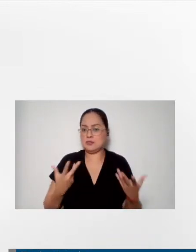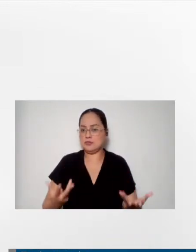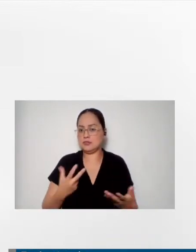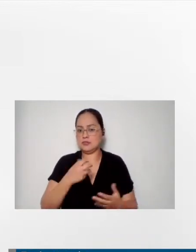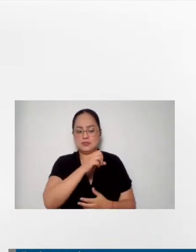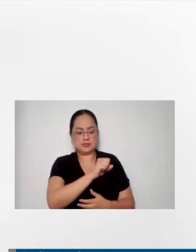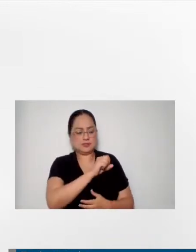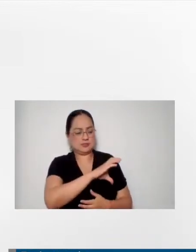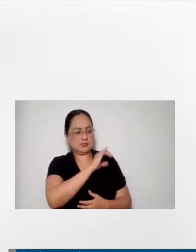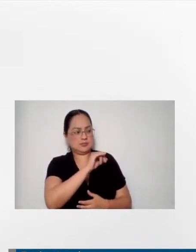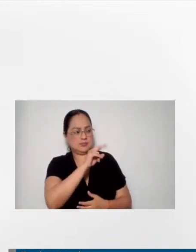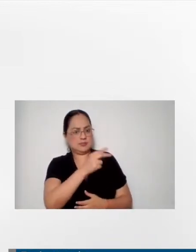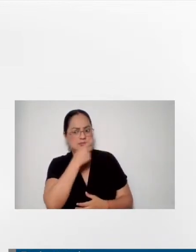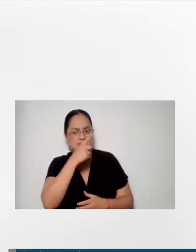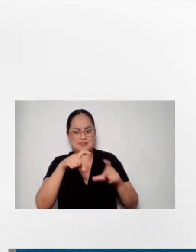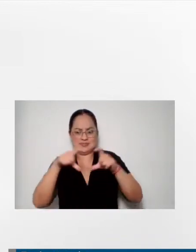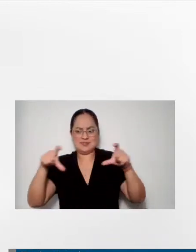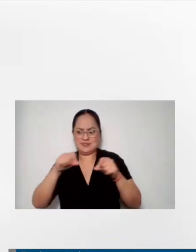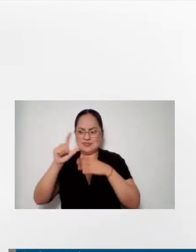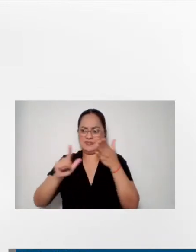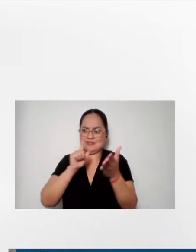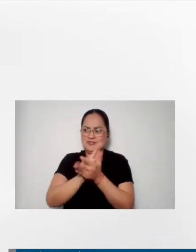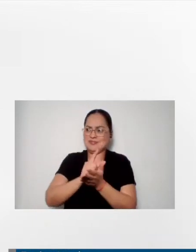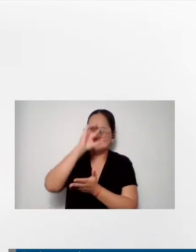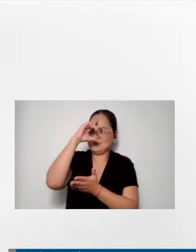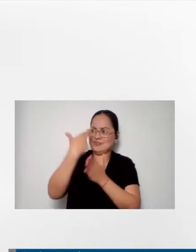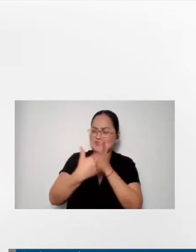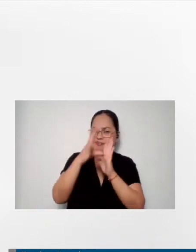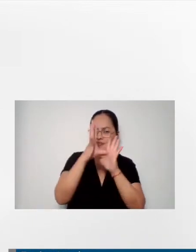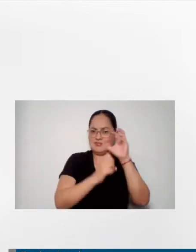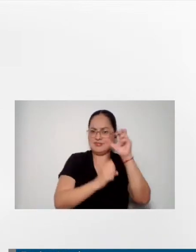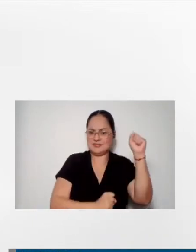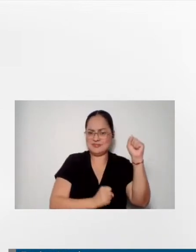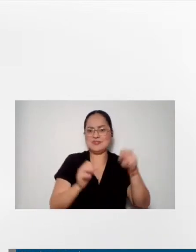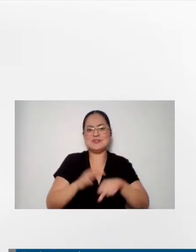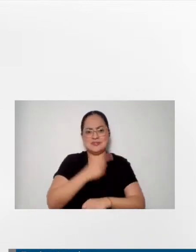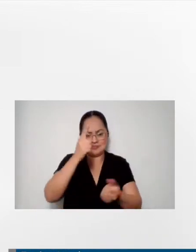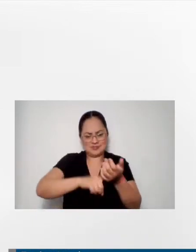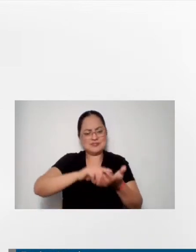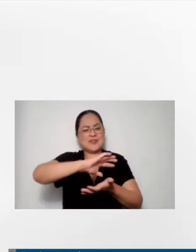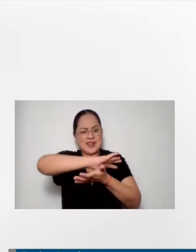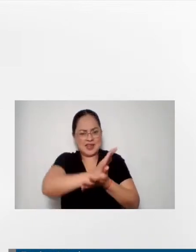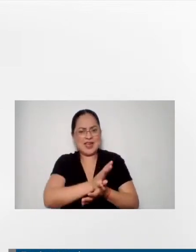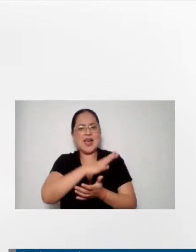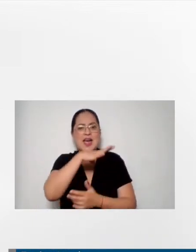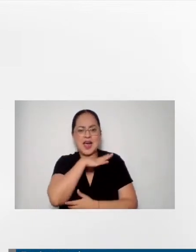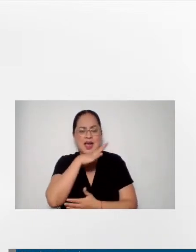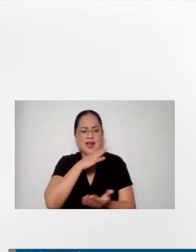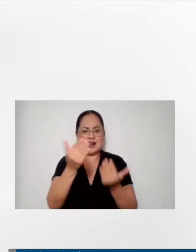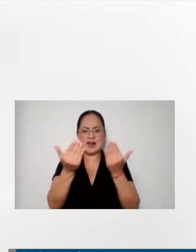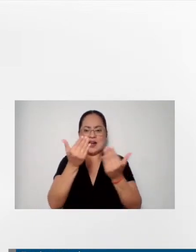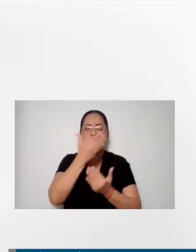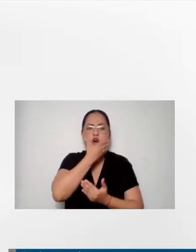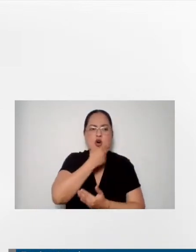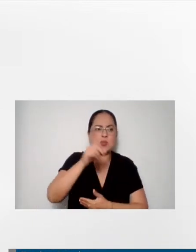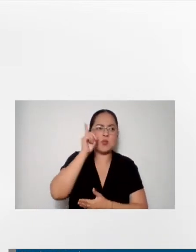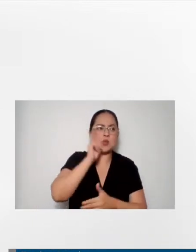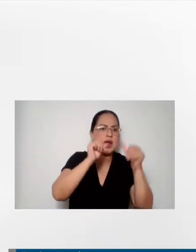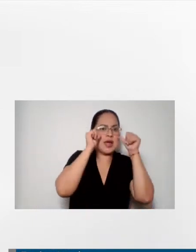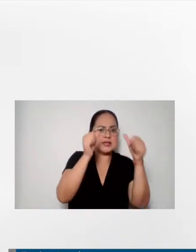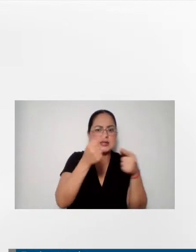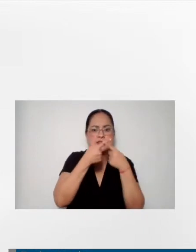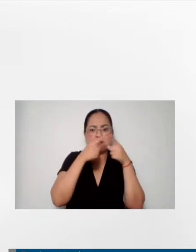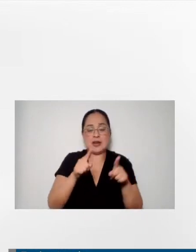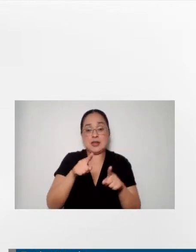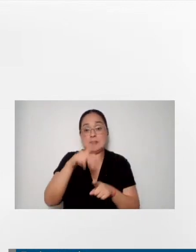inconstitucional esta porción normativa porque dice, bueno, claramente es discriminatoria, está haciendo una distinción entre hombres y mujeres con base en